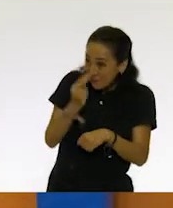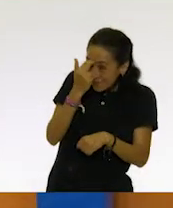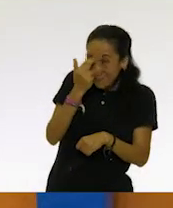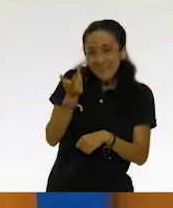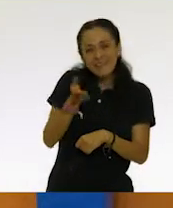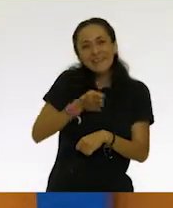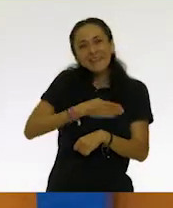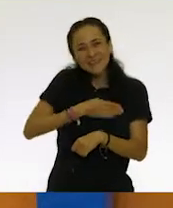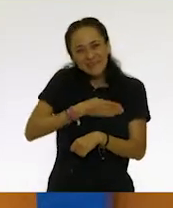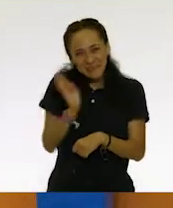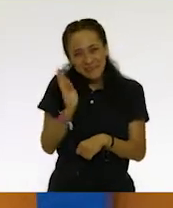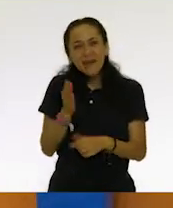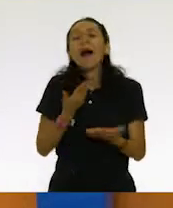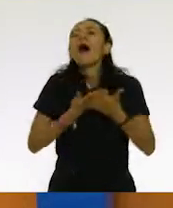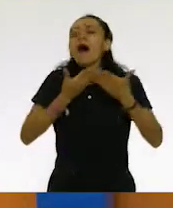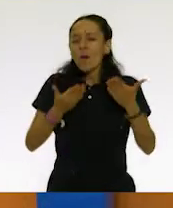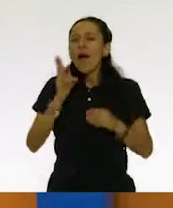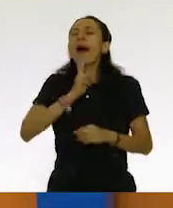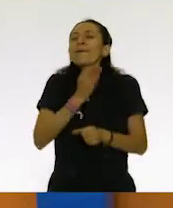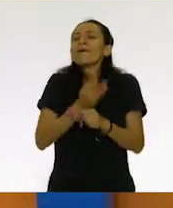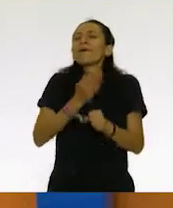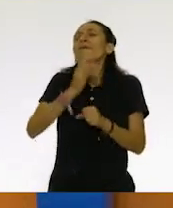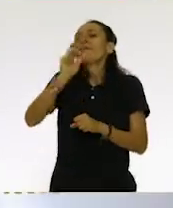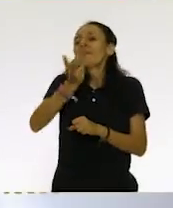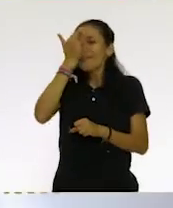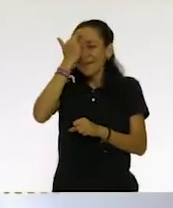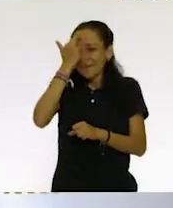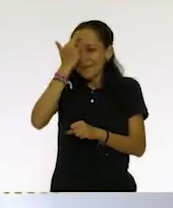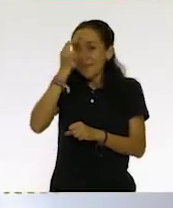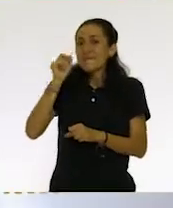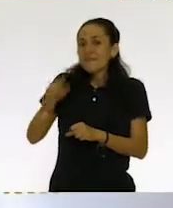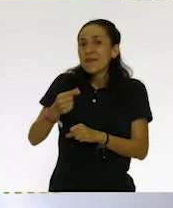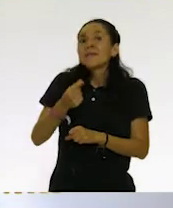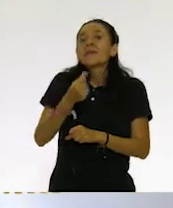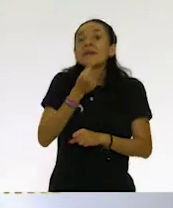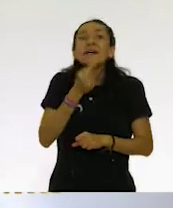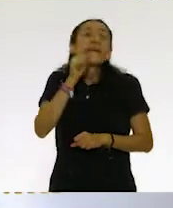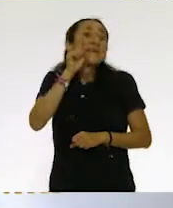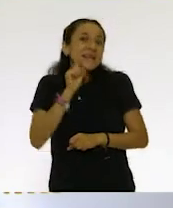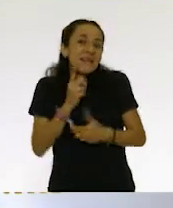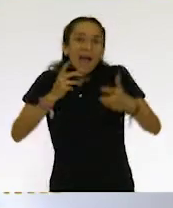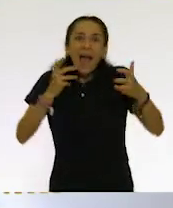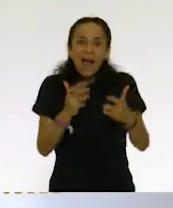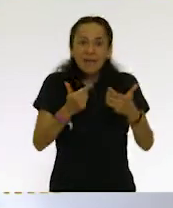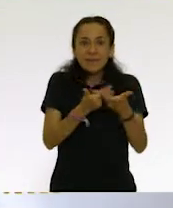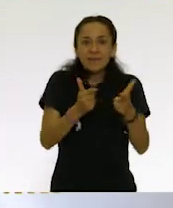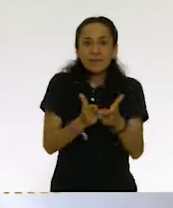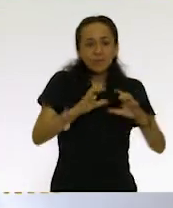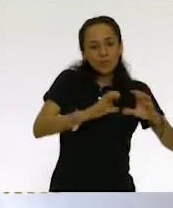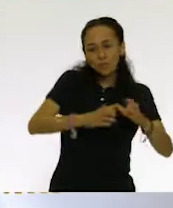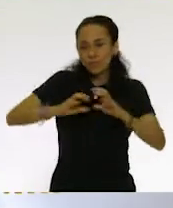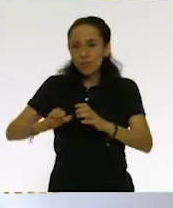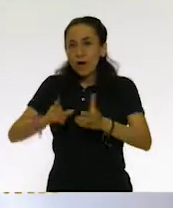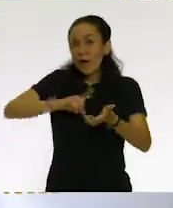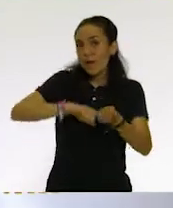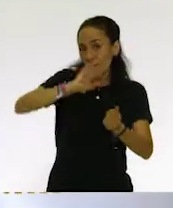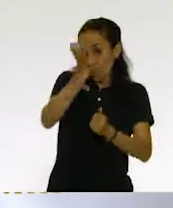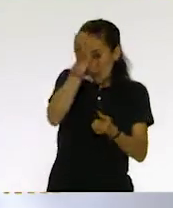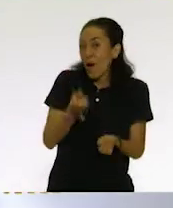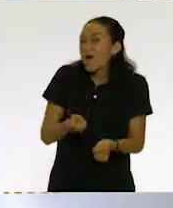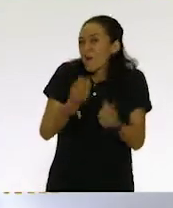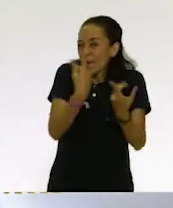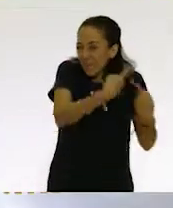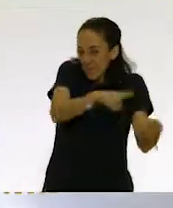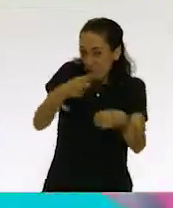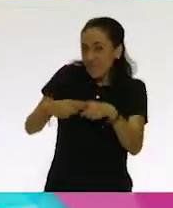diferentes grupos de ovejas ¿qué hizo Dam Dam? ¿Te parece, Eric? Ah, me parece muy buena idea. A ver, vamos a ver las diferentes. A ver, vamos a ver. ¿Cuántos?